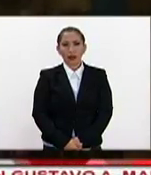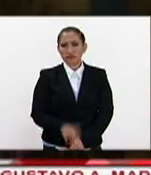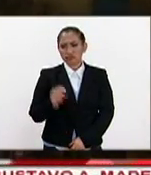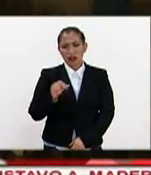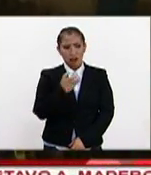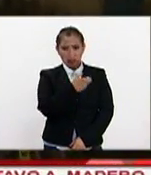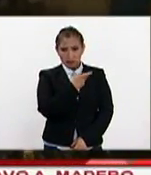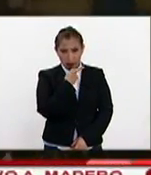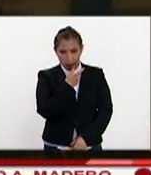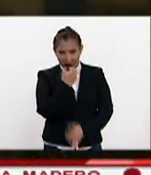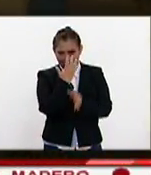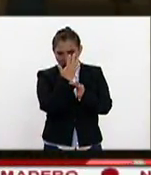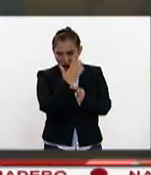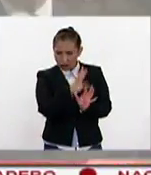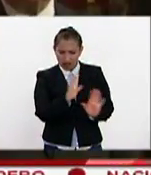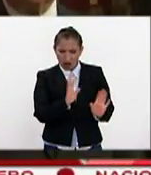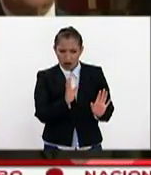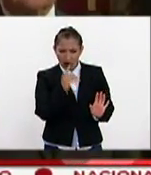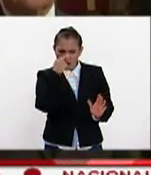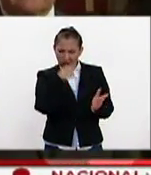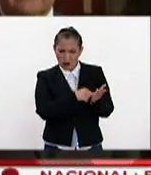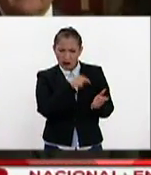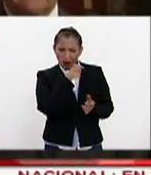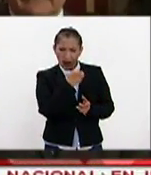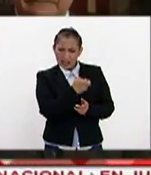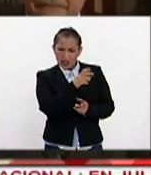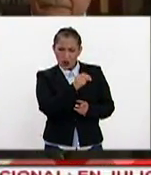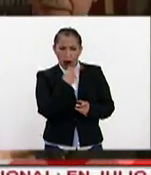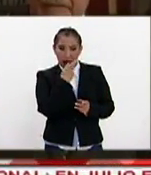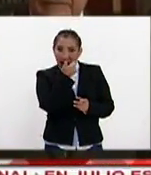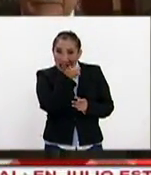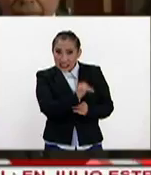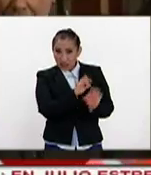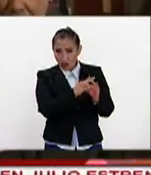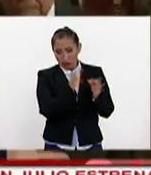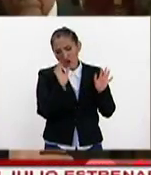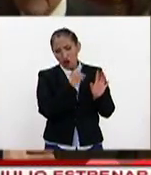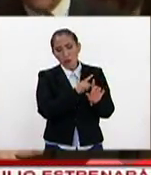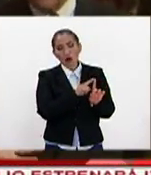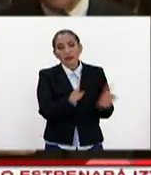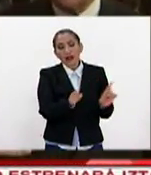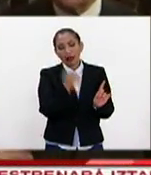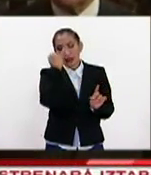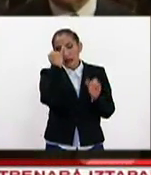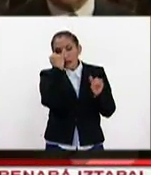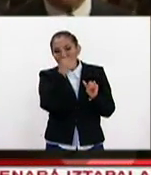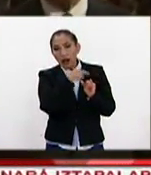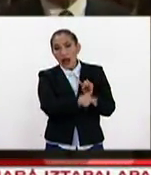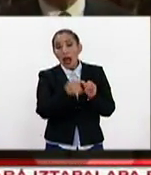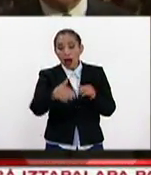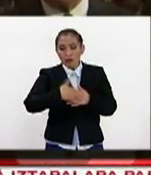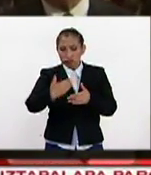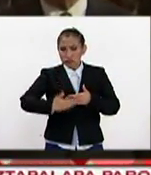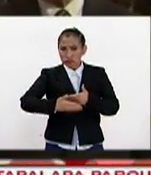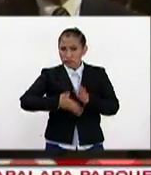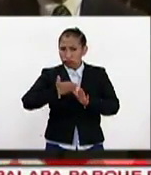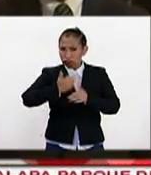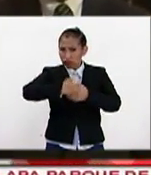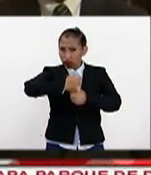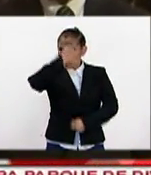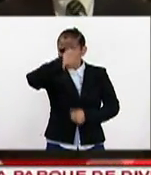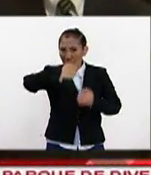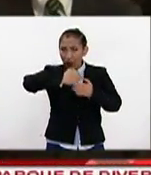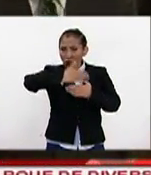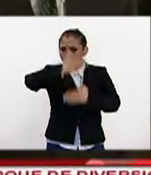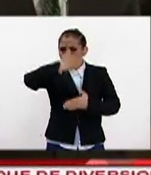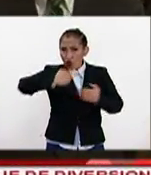Él no dijo eso. Bueno, no creo. Él no lo dijo de esa manera. Bueno, el muro ha sido algo en lo que he sido muy constante